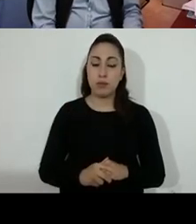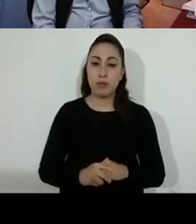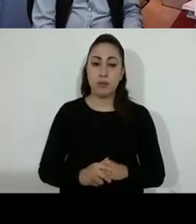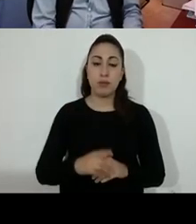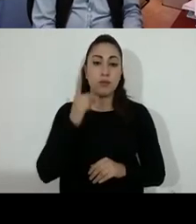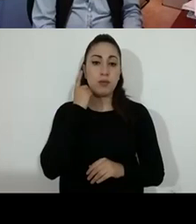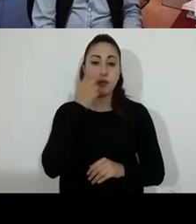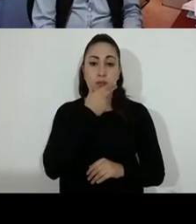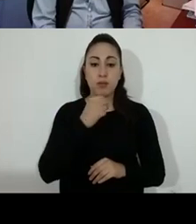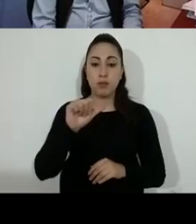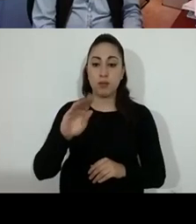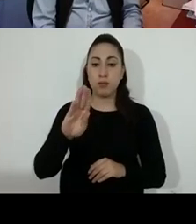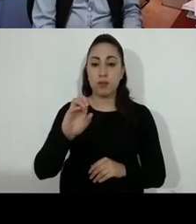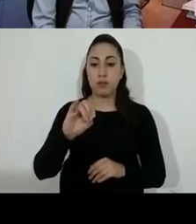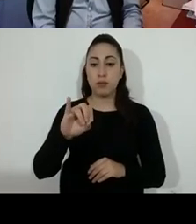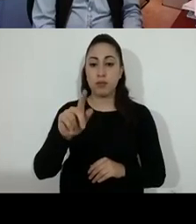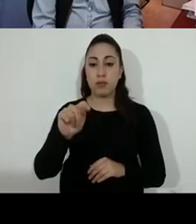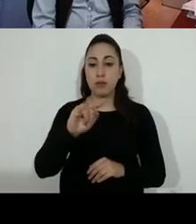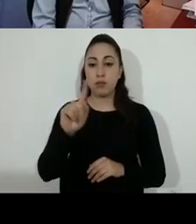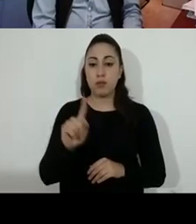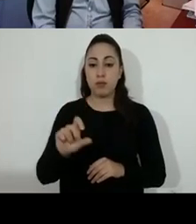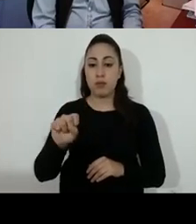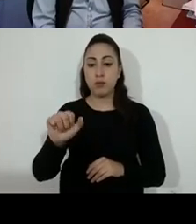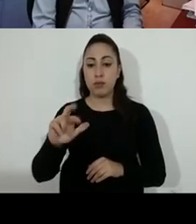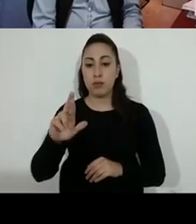Diputado Fernando José Aboy Pizarro.